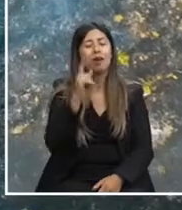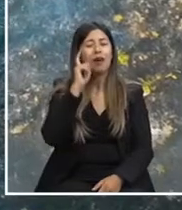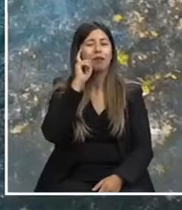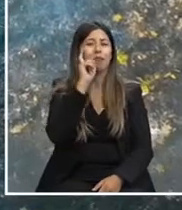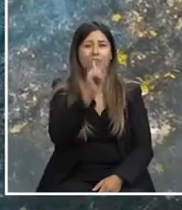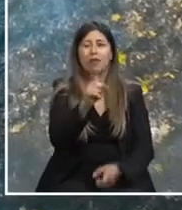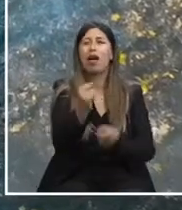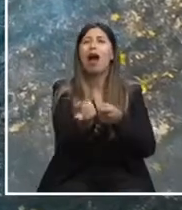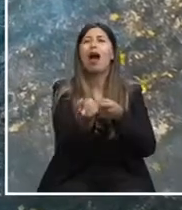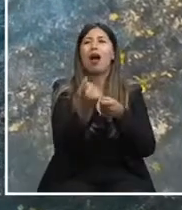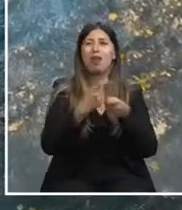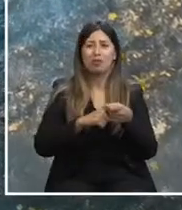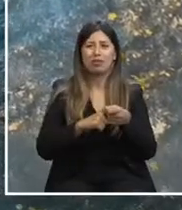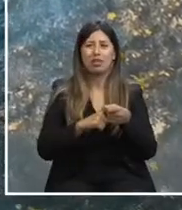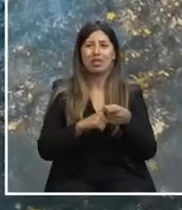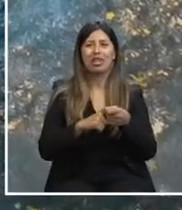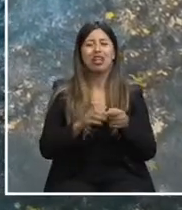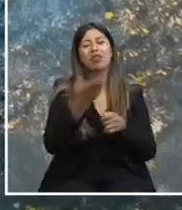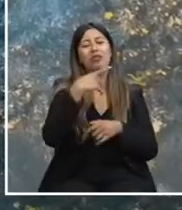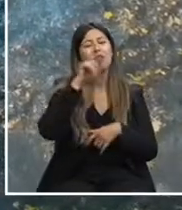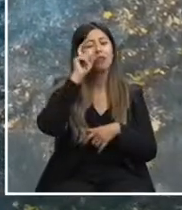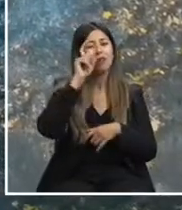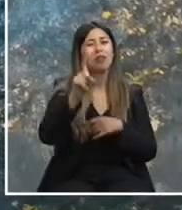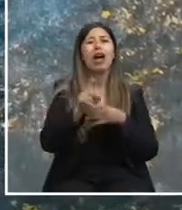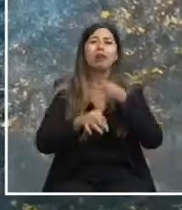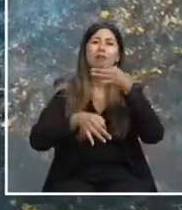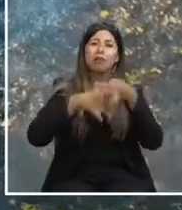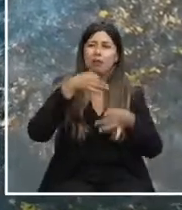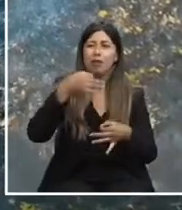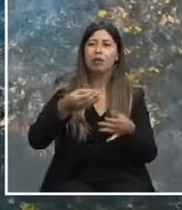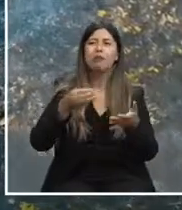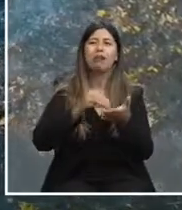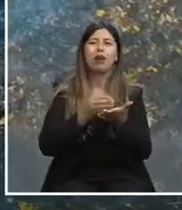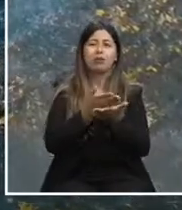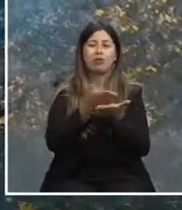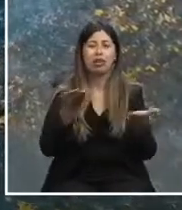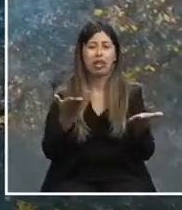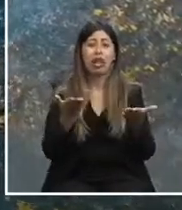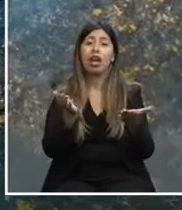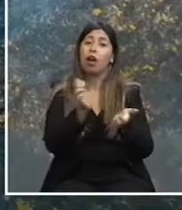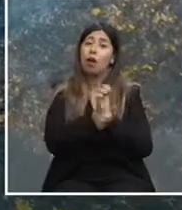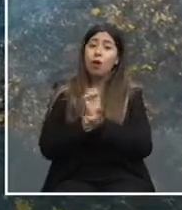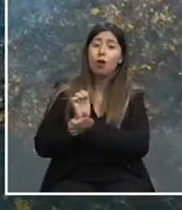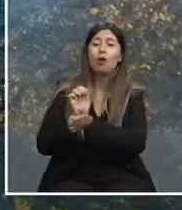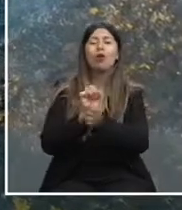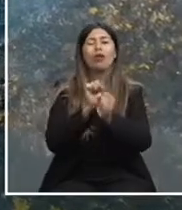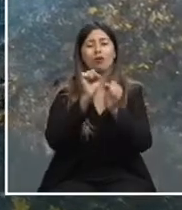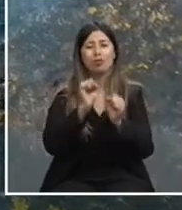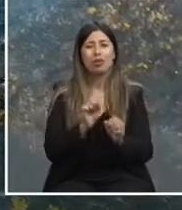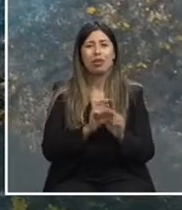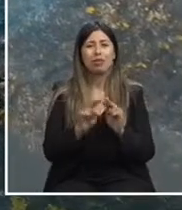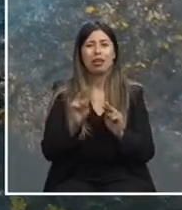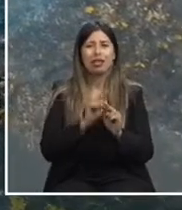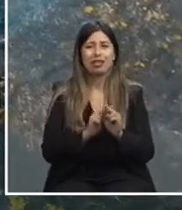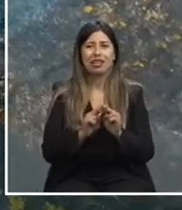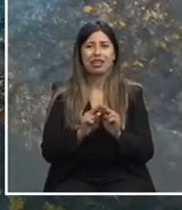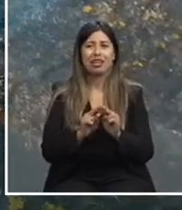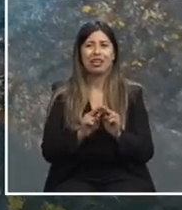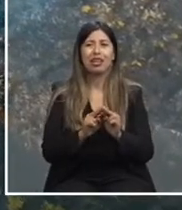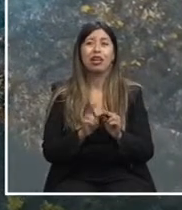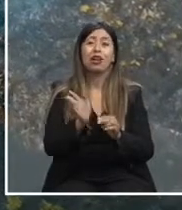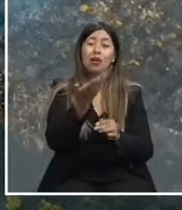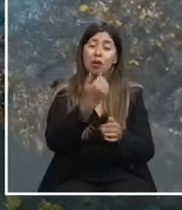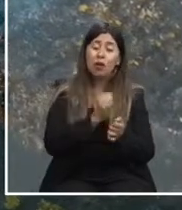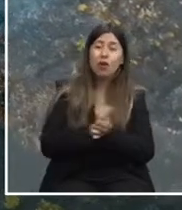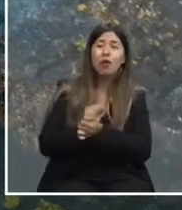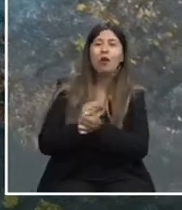unieran. Nos encantaría hablar más sobre esto con ustedes. Juntos podemos hacerlo. Juntos